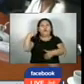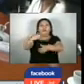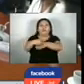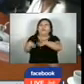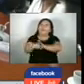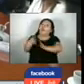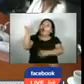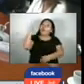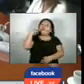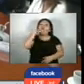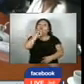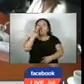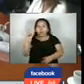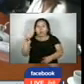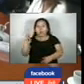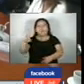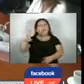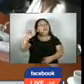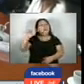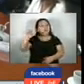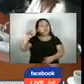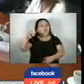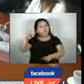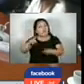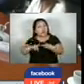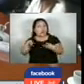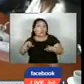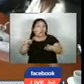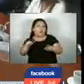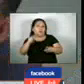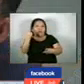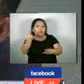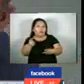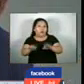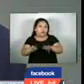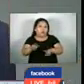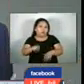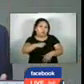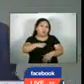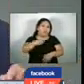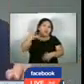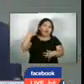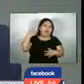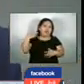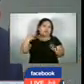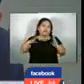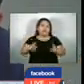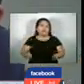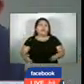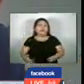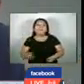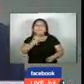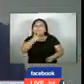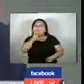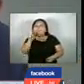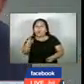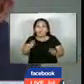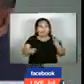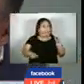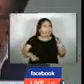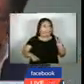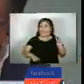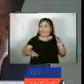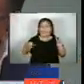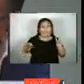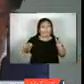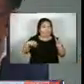FMLN, Yancy Urbina, y a Eugenio Chicas, exsecretario de Comunicaciones del Gobierno del expresidente Salvador Sánchez Serén. Ambos negaron haber